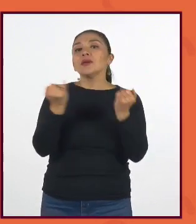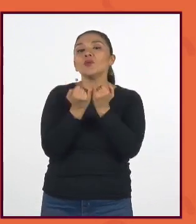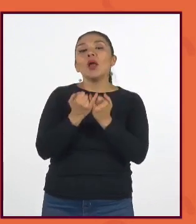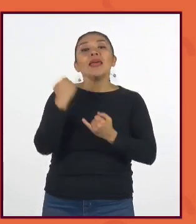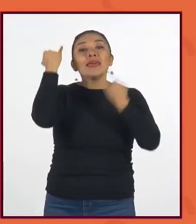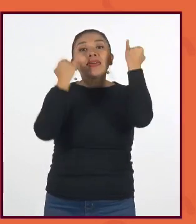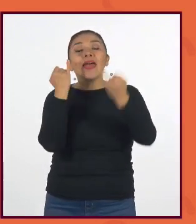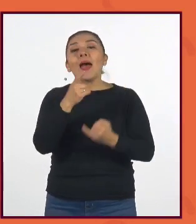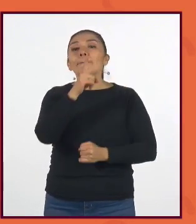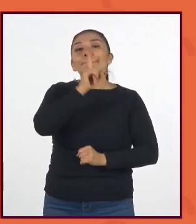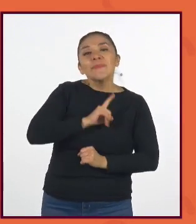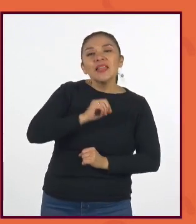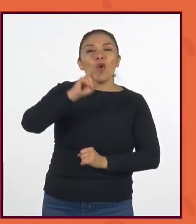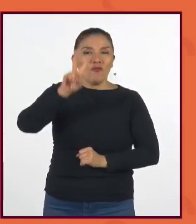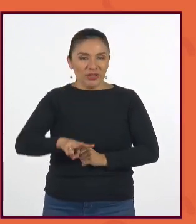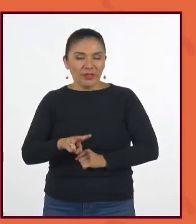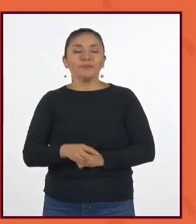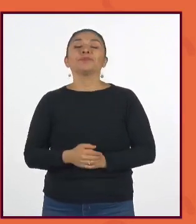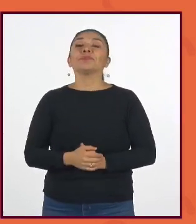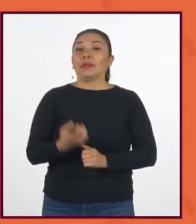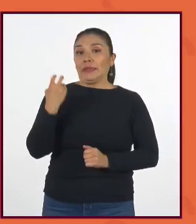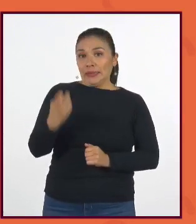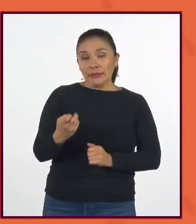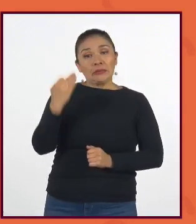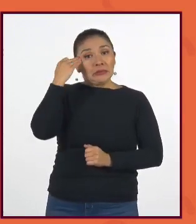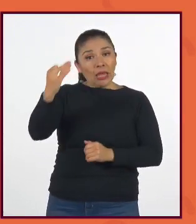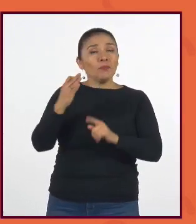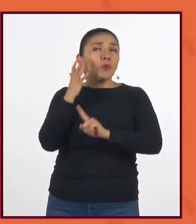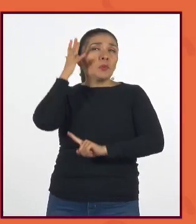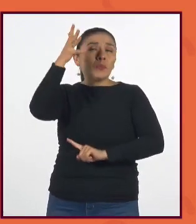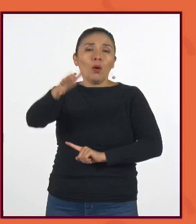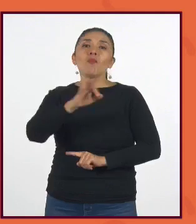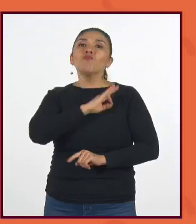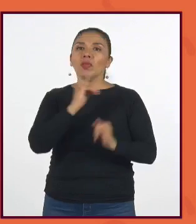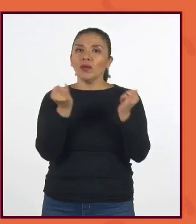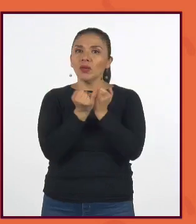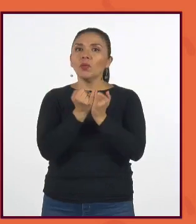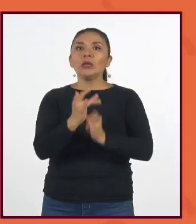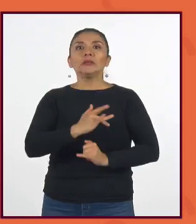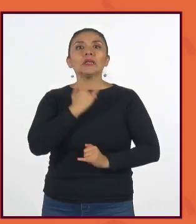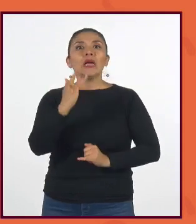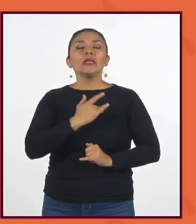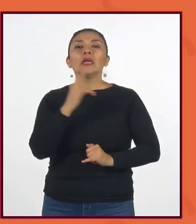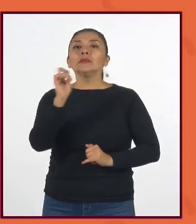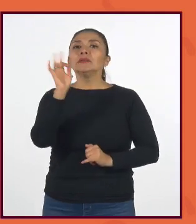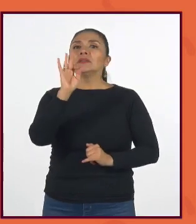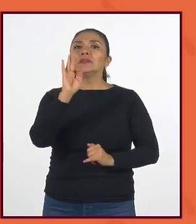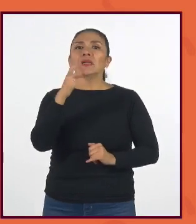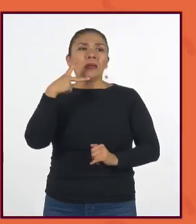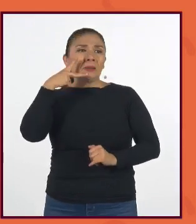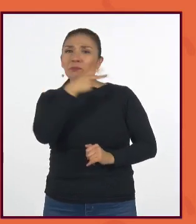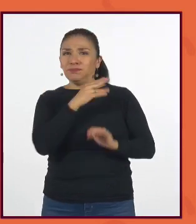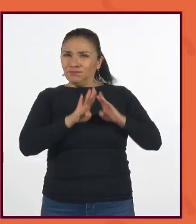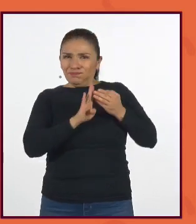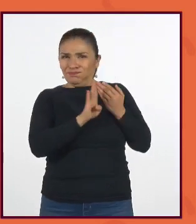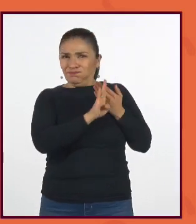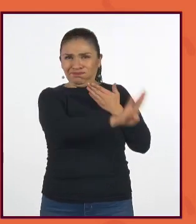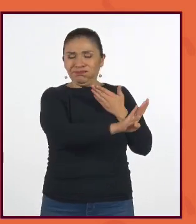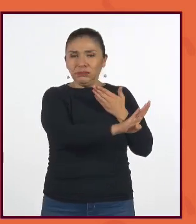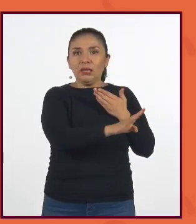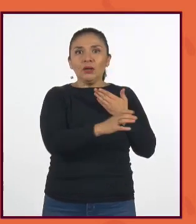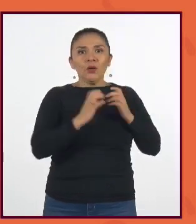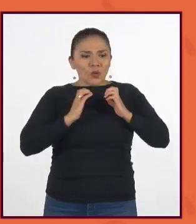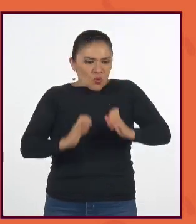también. A largo plazo provocan un síndrome de abstinencia intenso con muchos síntomas